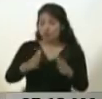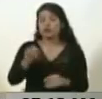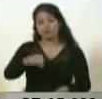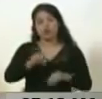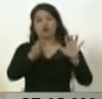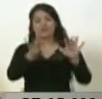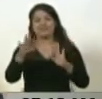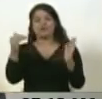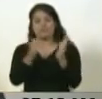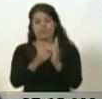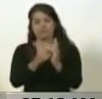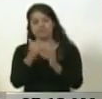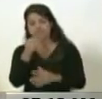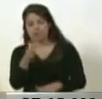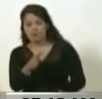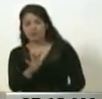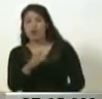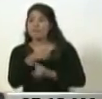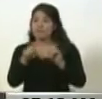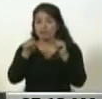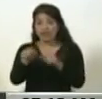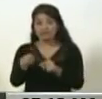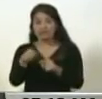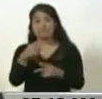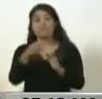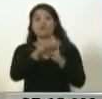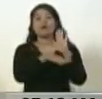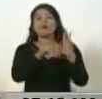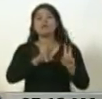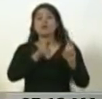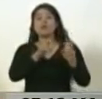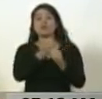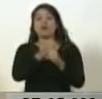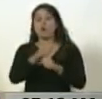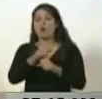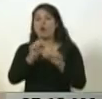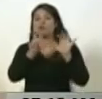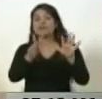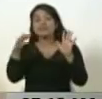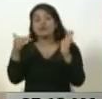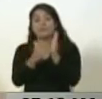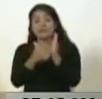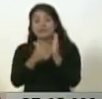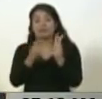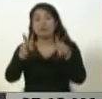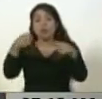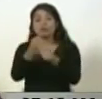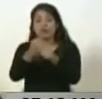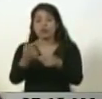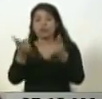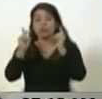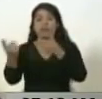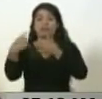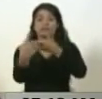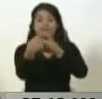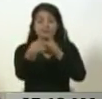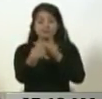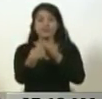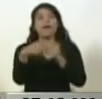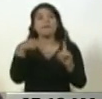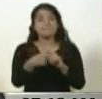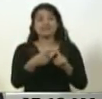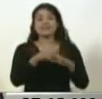85 mil puestos de trabajo, pero ahí, en ese programa, porque es importante destacarlo, porque a veces se nos queda esa información, más de 9.300 millones de